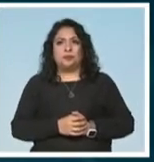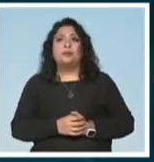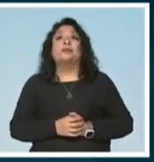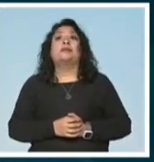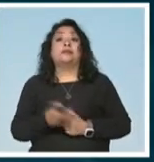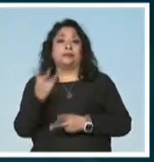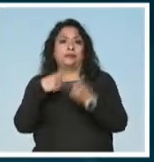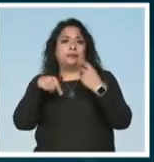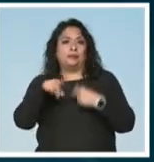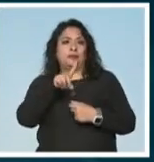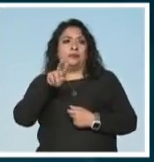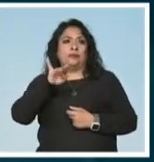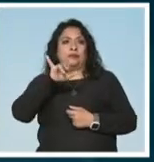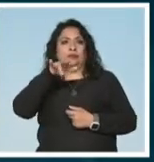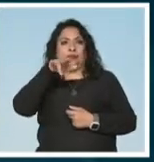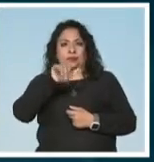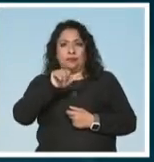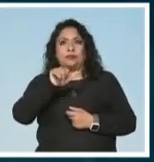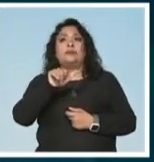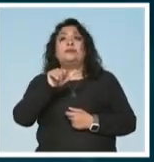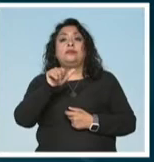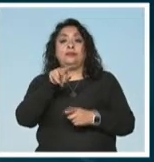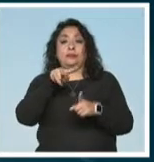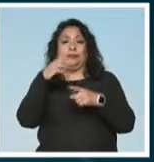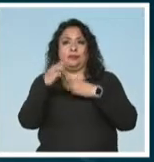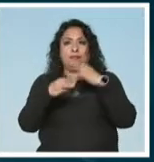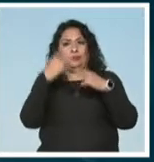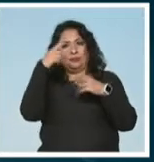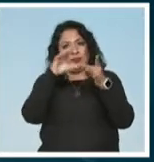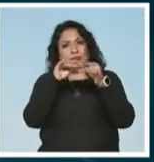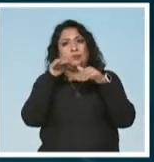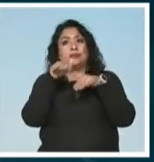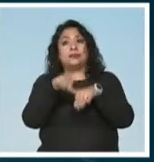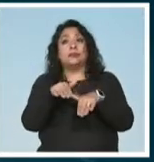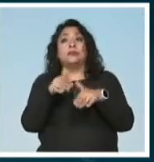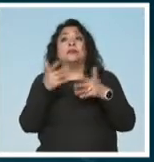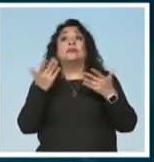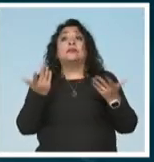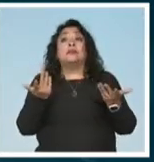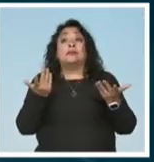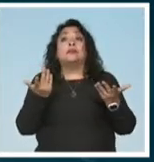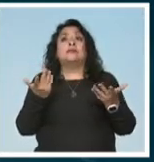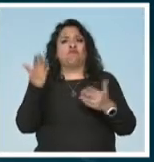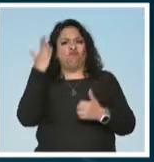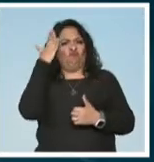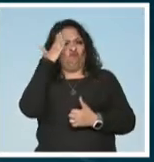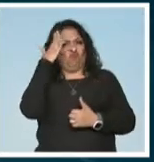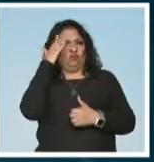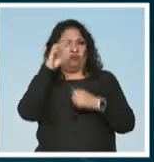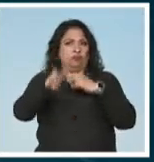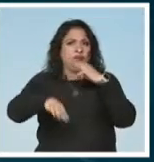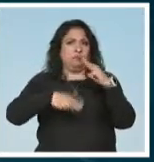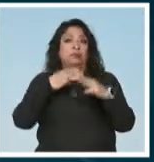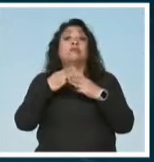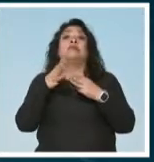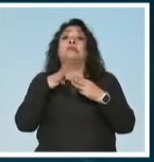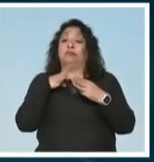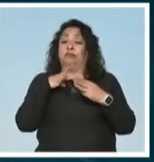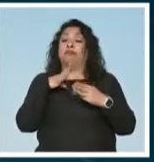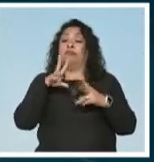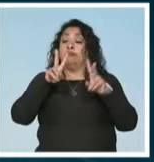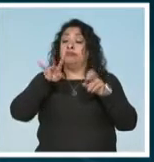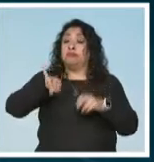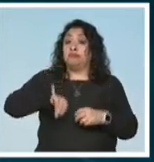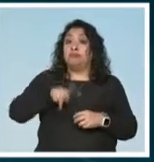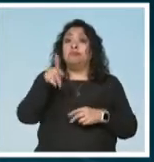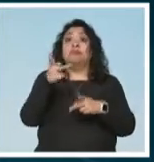Está aquí la doctora Ileana Rodríguez Santibáñez en Visión Global para platicarnos acerca, Rafa, de liderazgos mundiales. Hay cuestiones muy